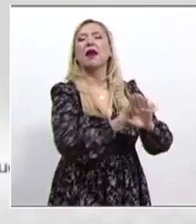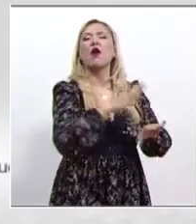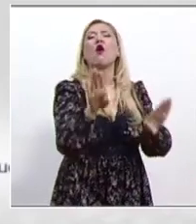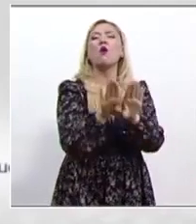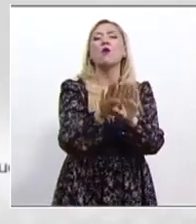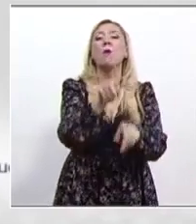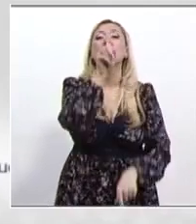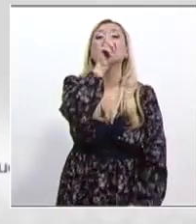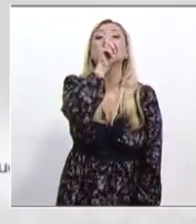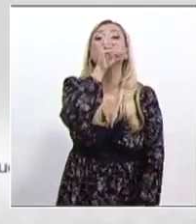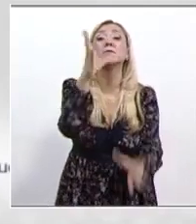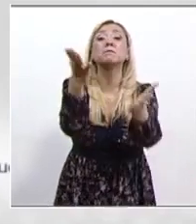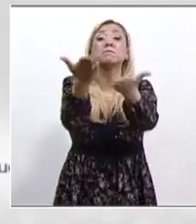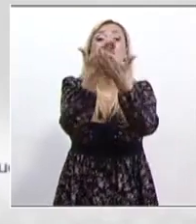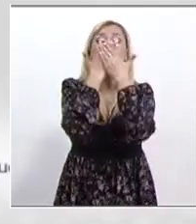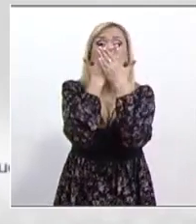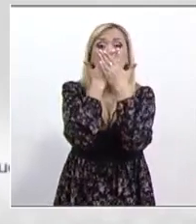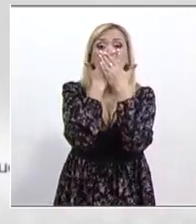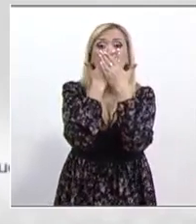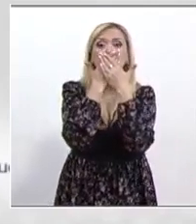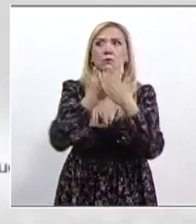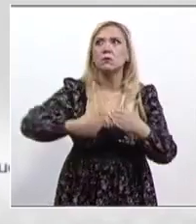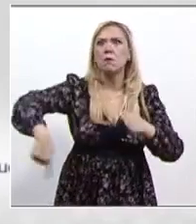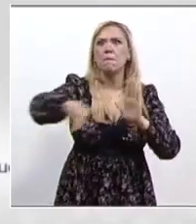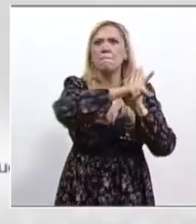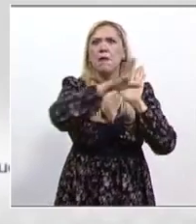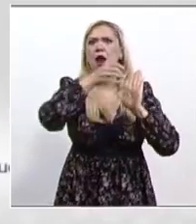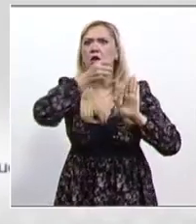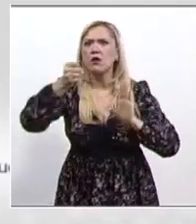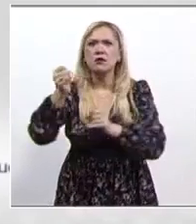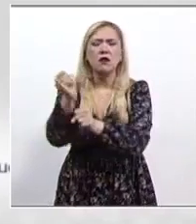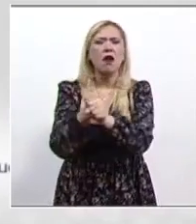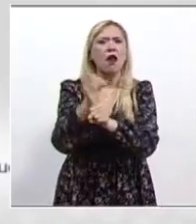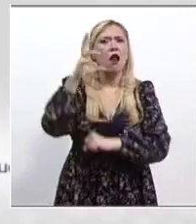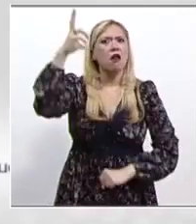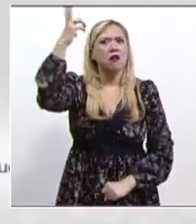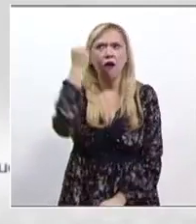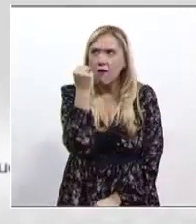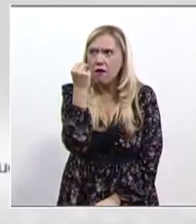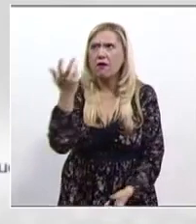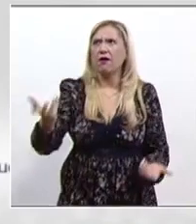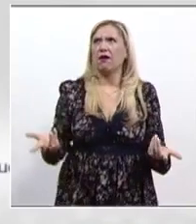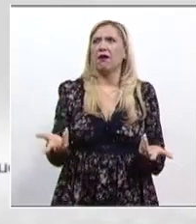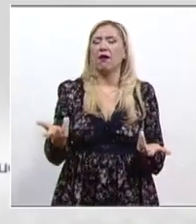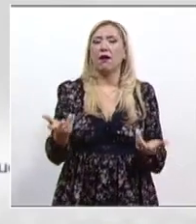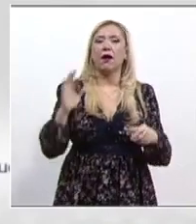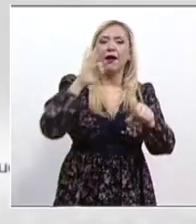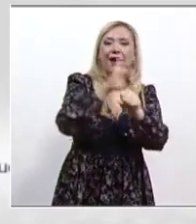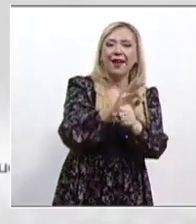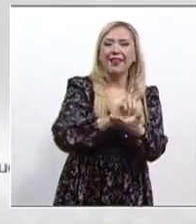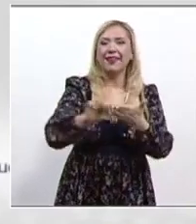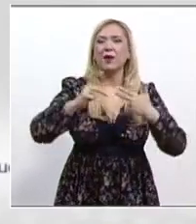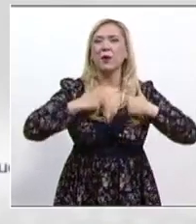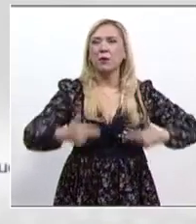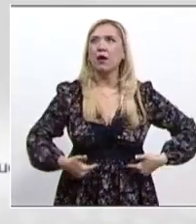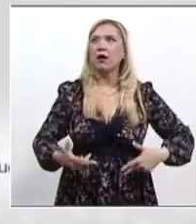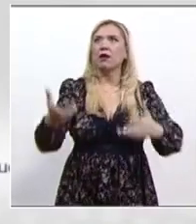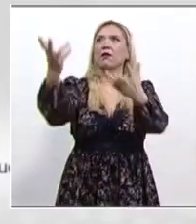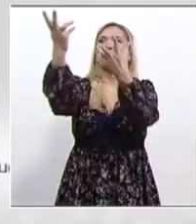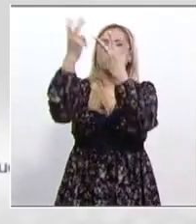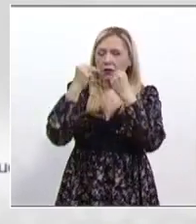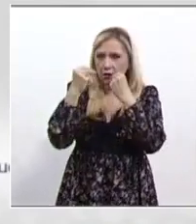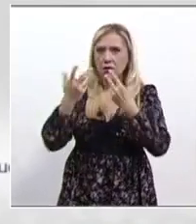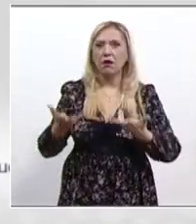voces disidentes, todo el periodismo de investigación, a todas las defensoras y defensores de derechos humanos o a las defensoras y